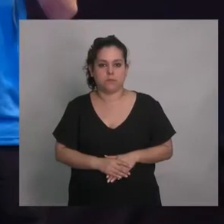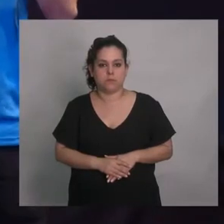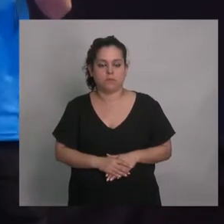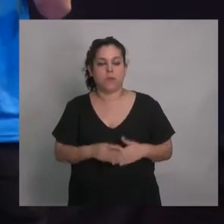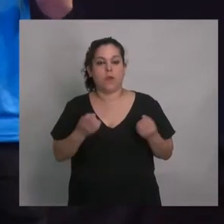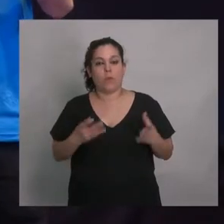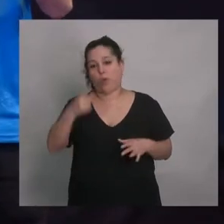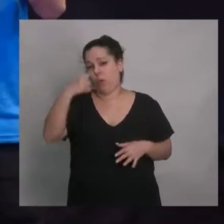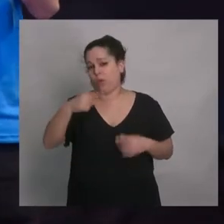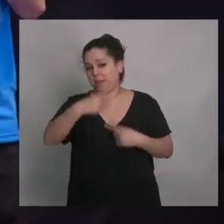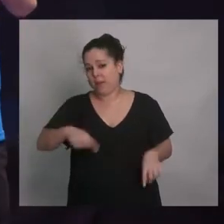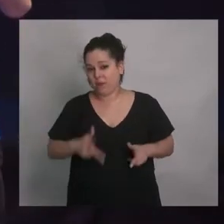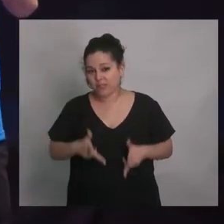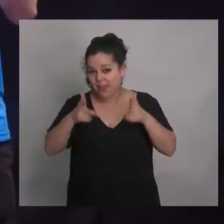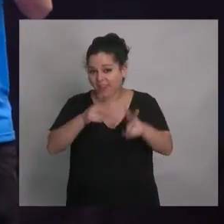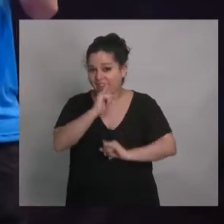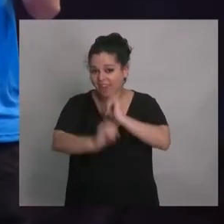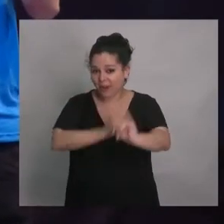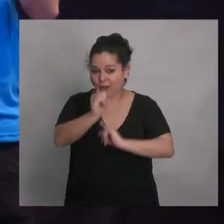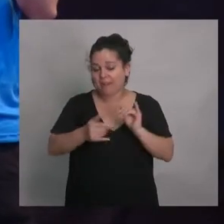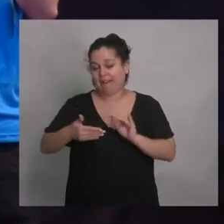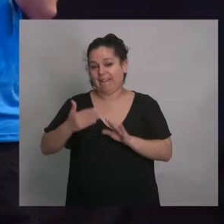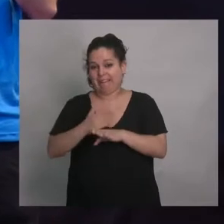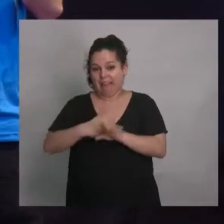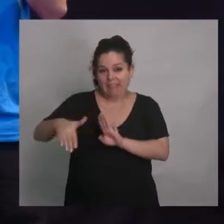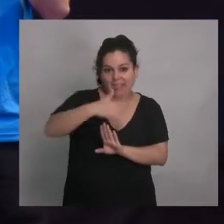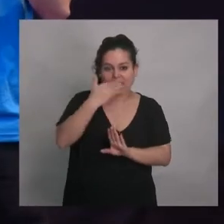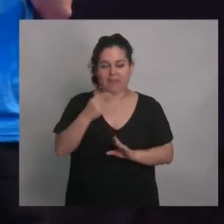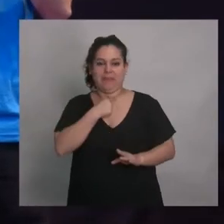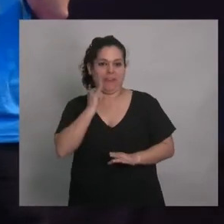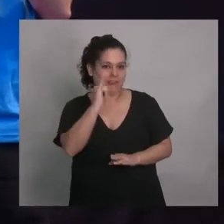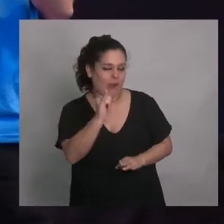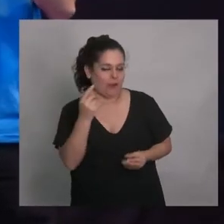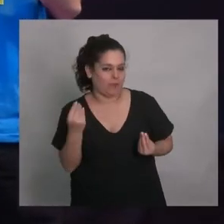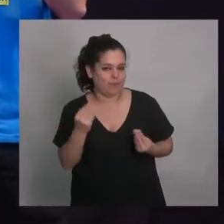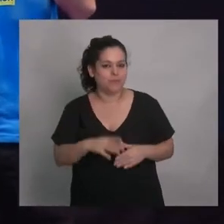bueno y la última cosa que quiero contarles antes de irme es que